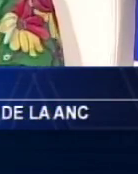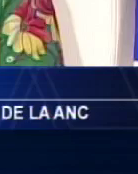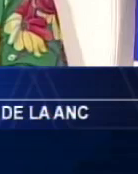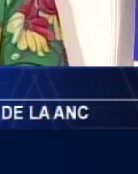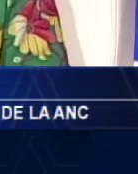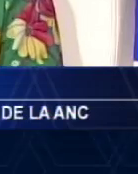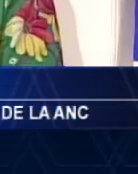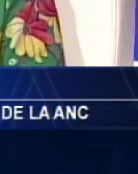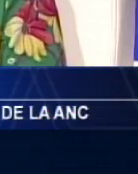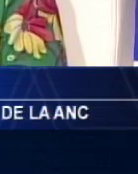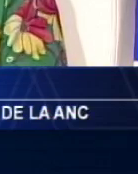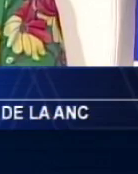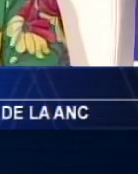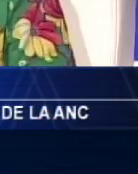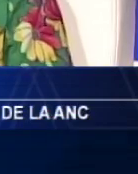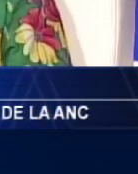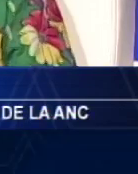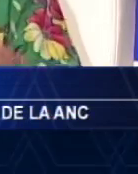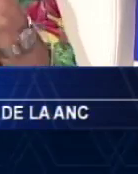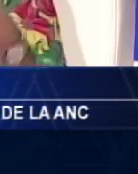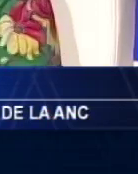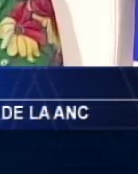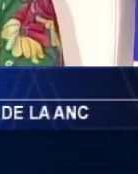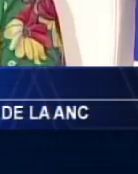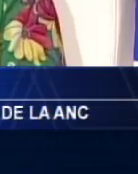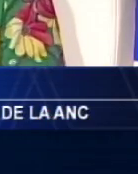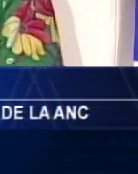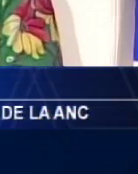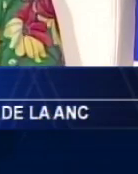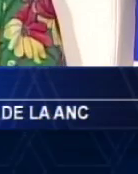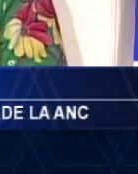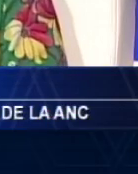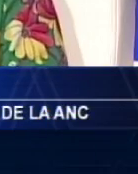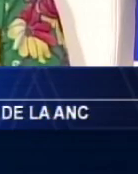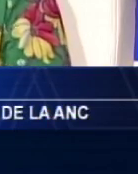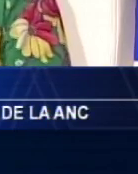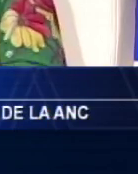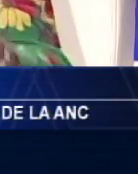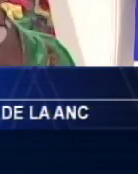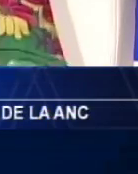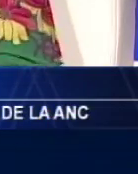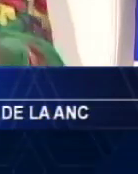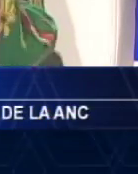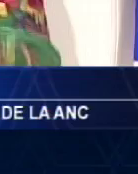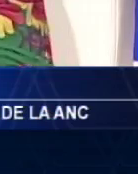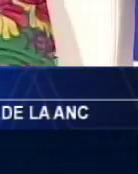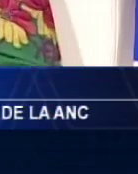anunciando. Tenemos desafíos con lo que es la construcción de esa nueva economía. Nos hemos